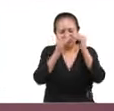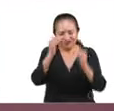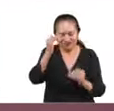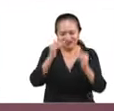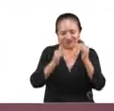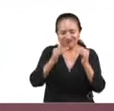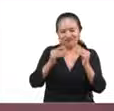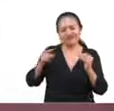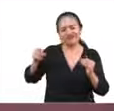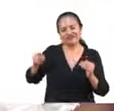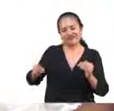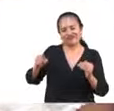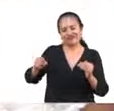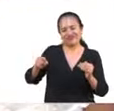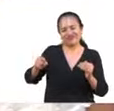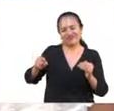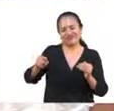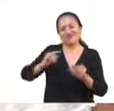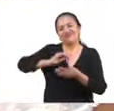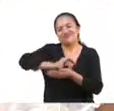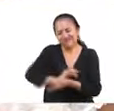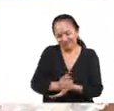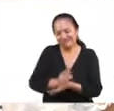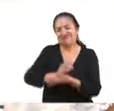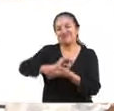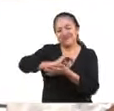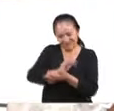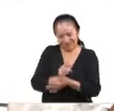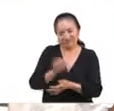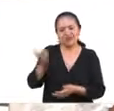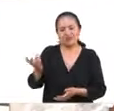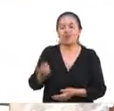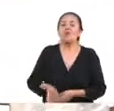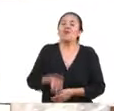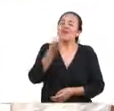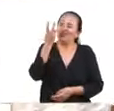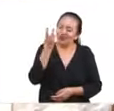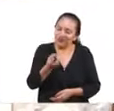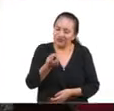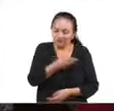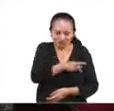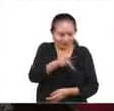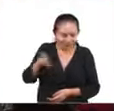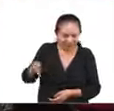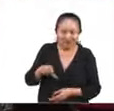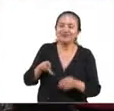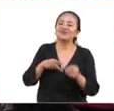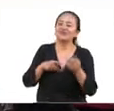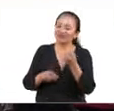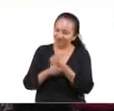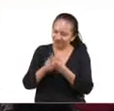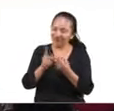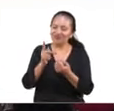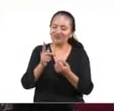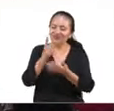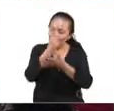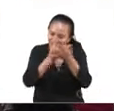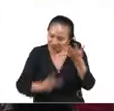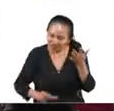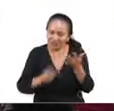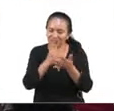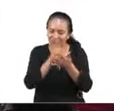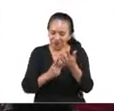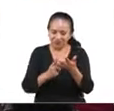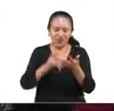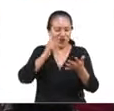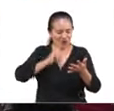ello, de una forma de discriminación. Y por eso estos programas que construyen y